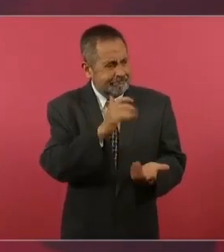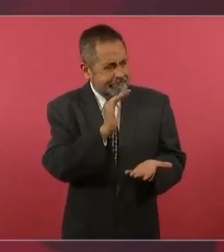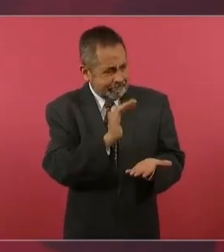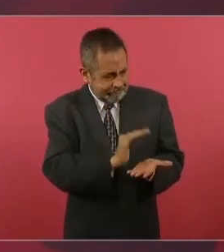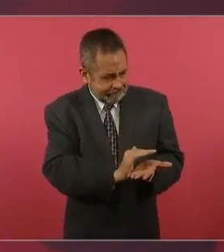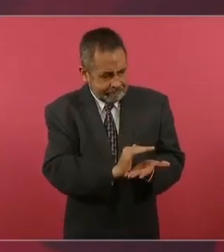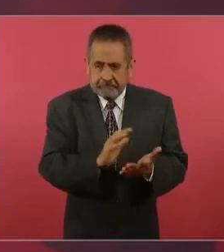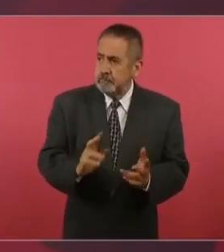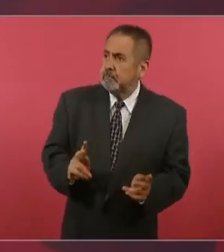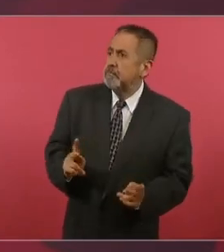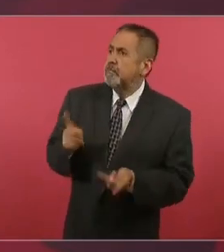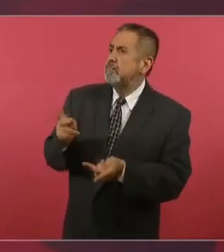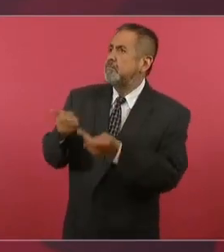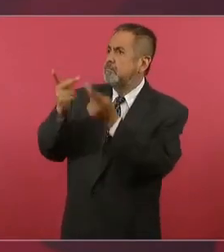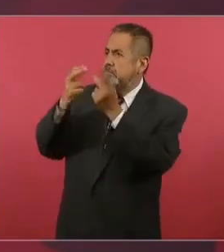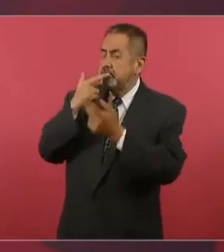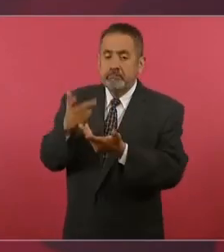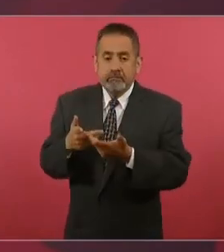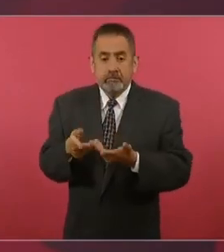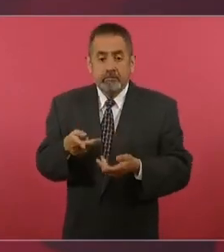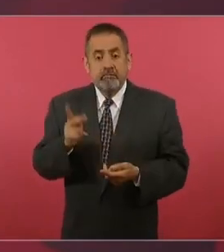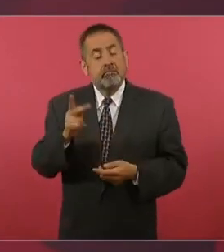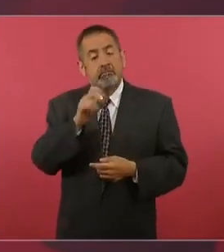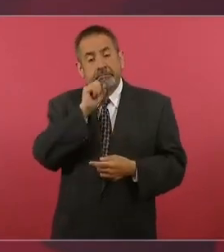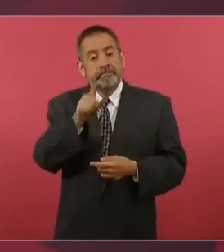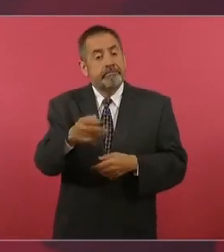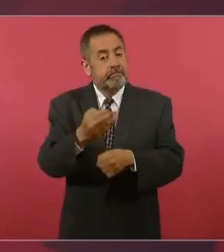está enfrentando la escasez